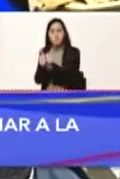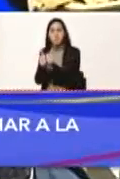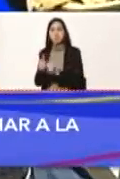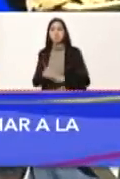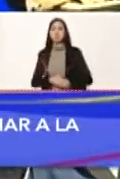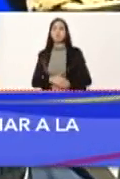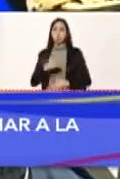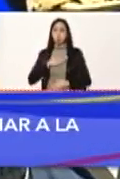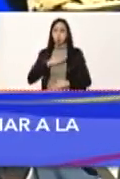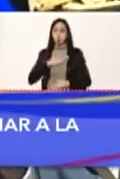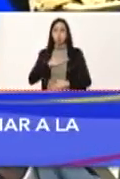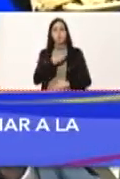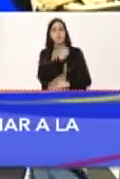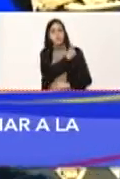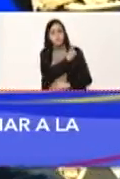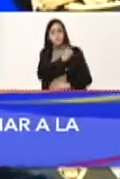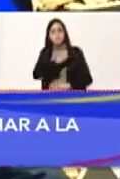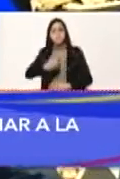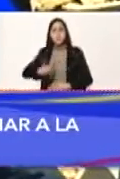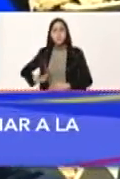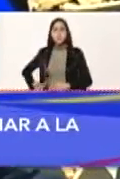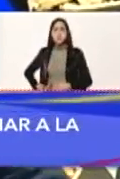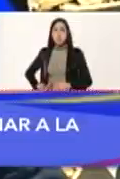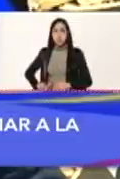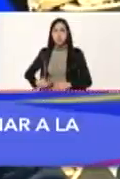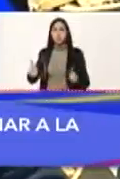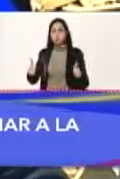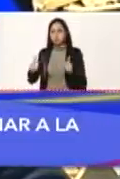soy un presidente pueblo.